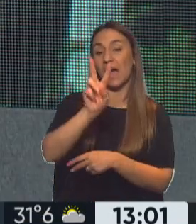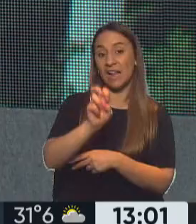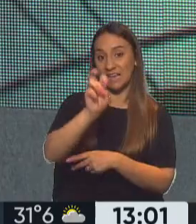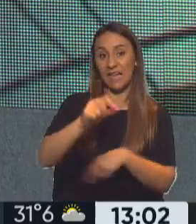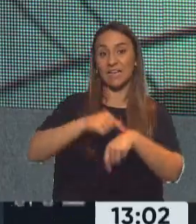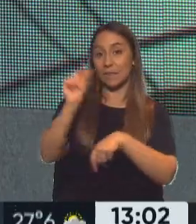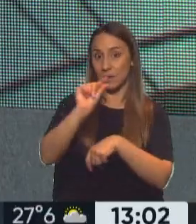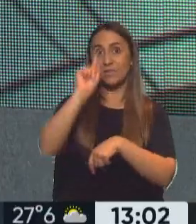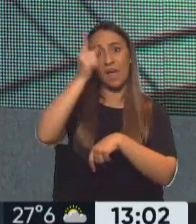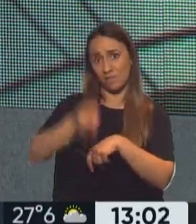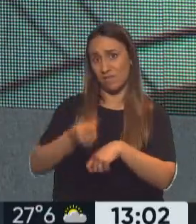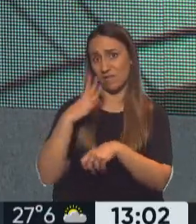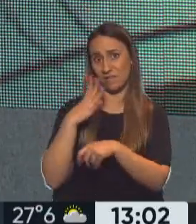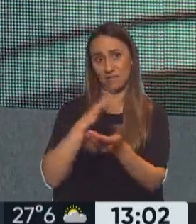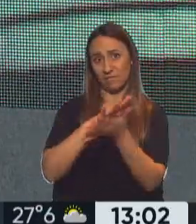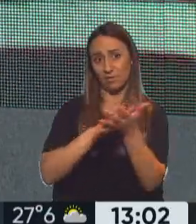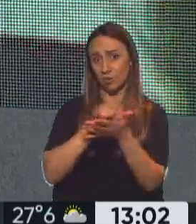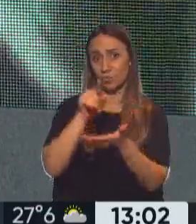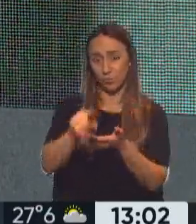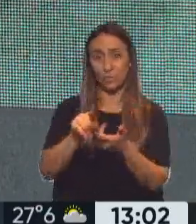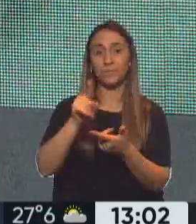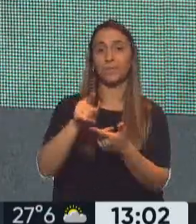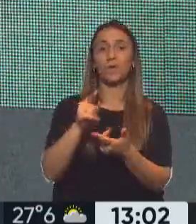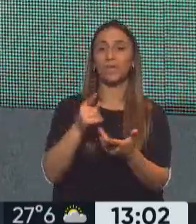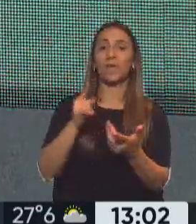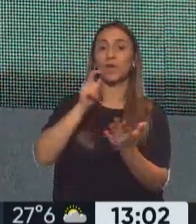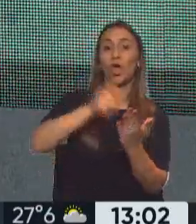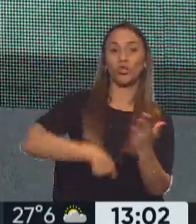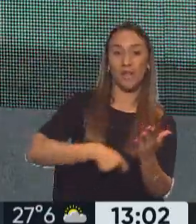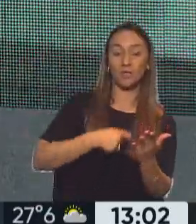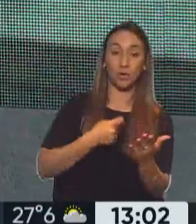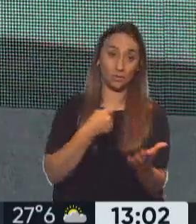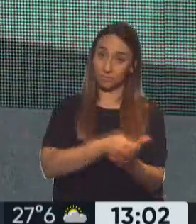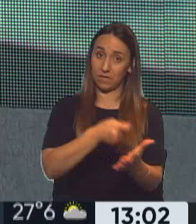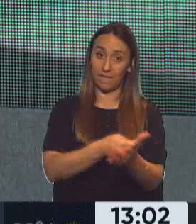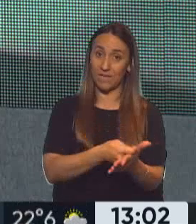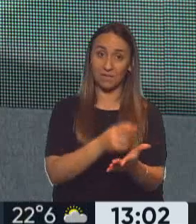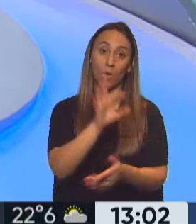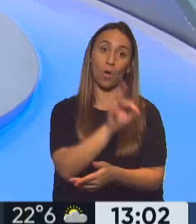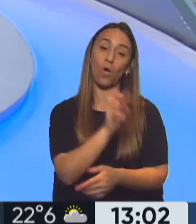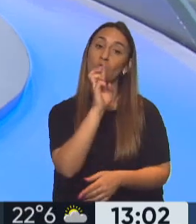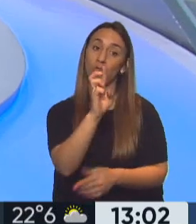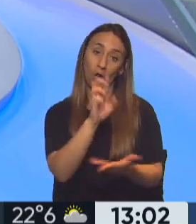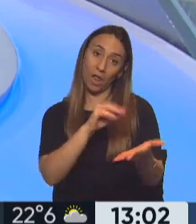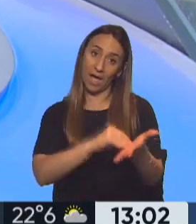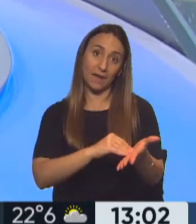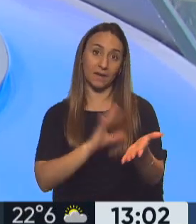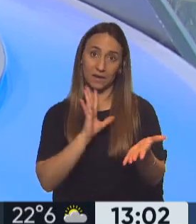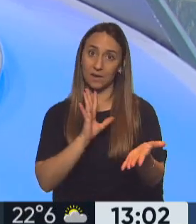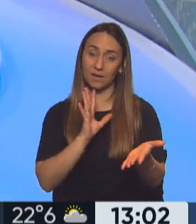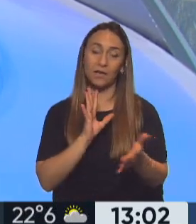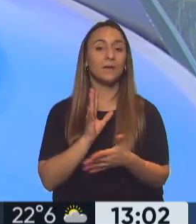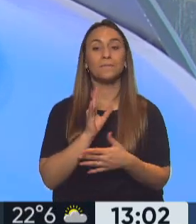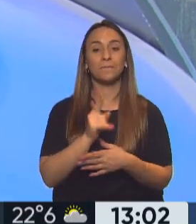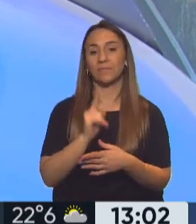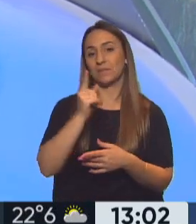habrá que regularlo, la ilegalidad, esto de pagar los contratos en efectivo, muchas veces una exigencia de las inmobiliarias o en dólares, y también